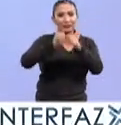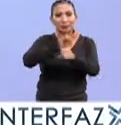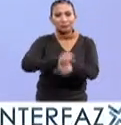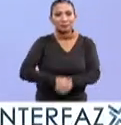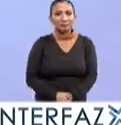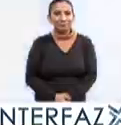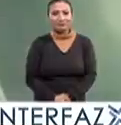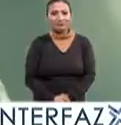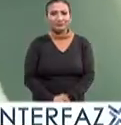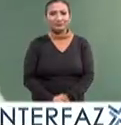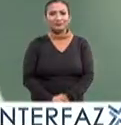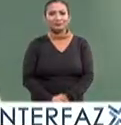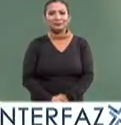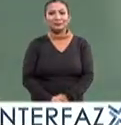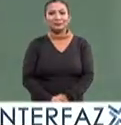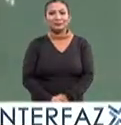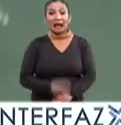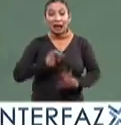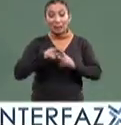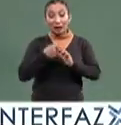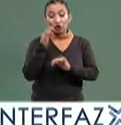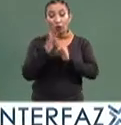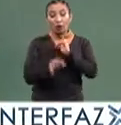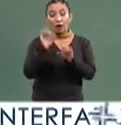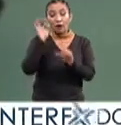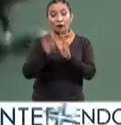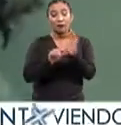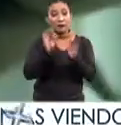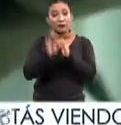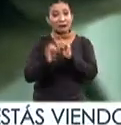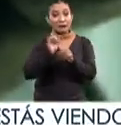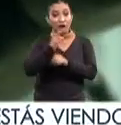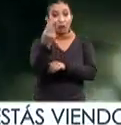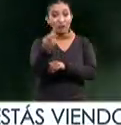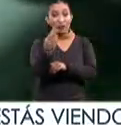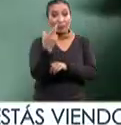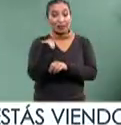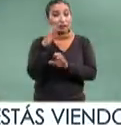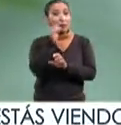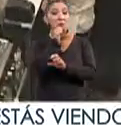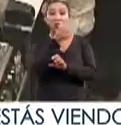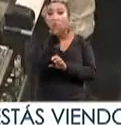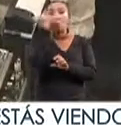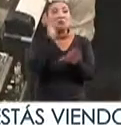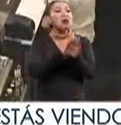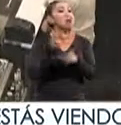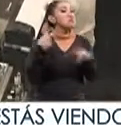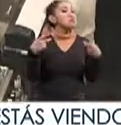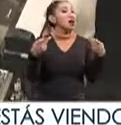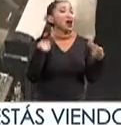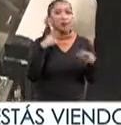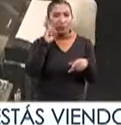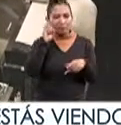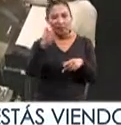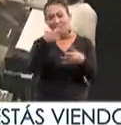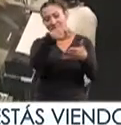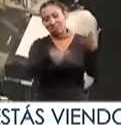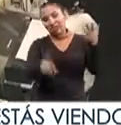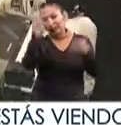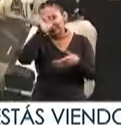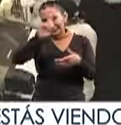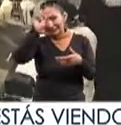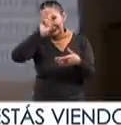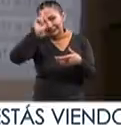semana. Ya empieza el último fin de semana de noviembre y si aún no tienes plan, dale un vistazo a nuestras